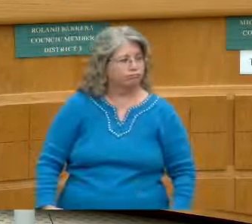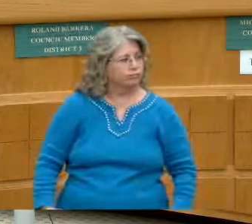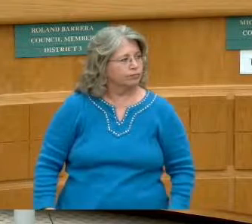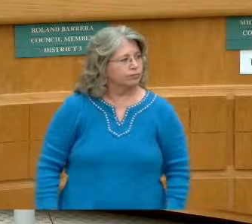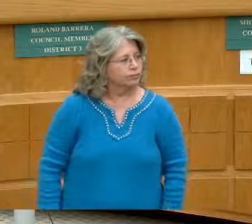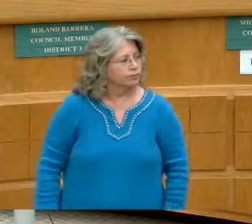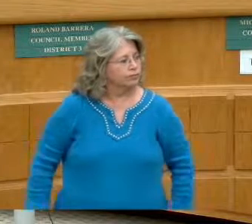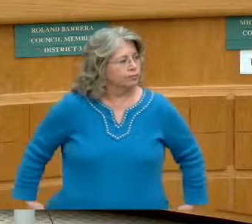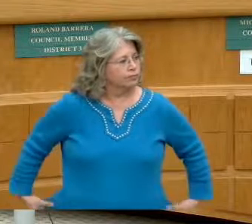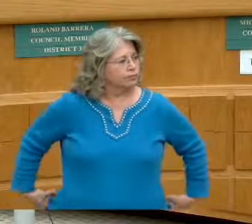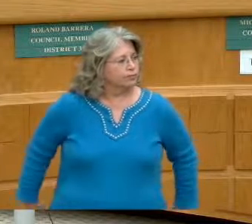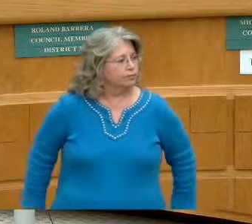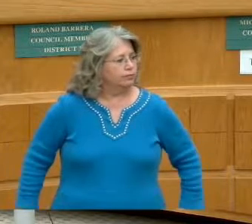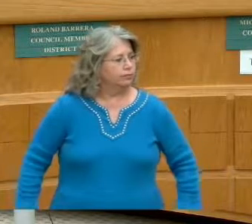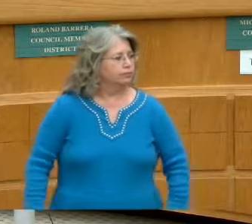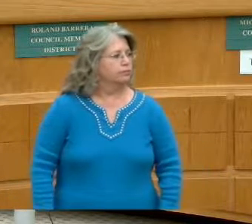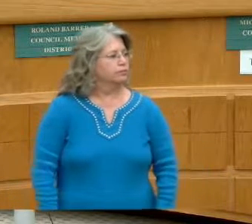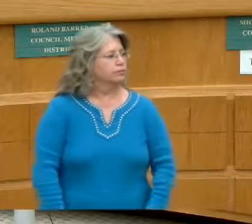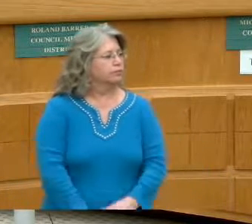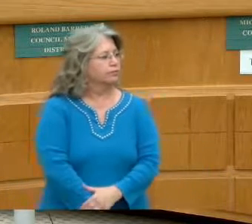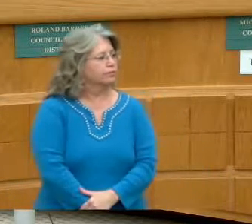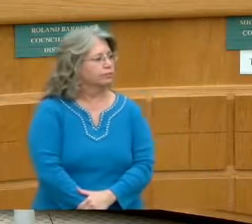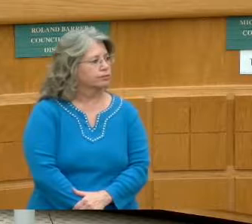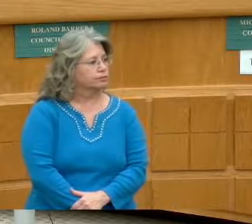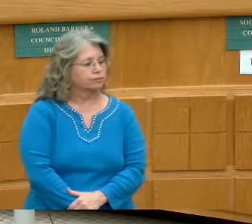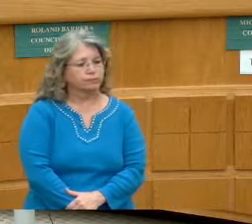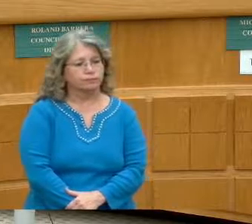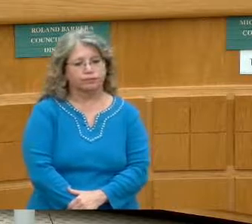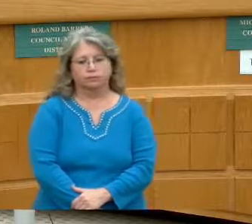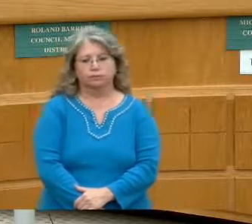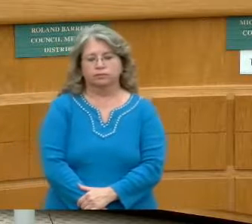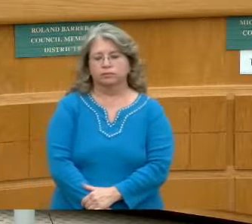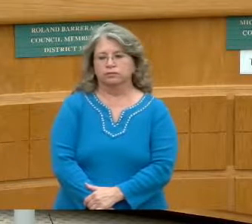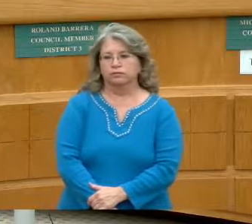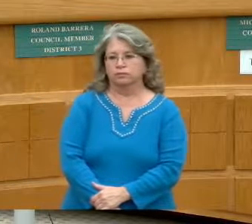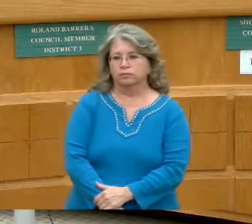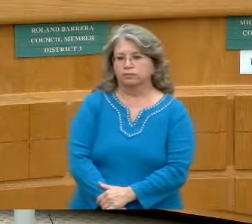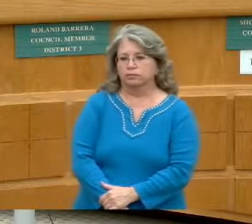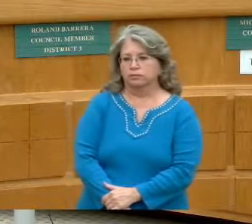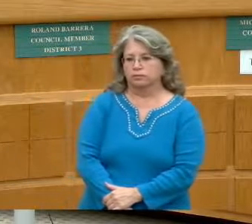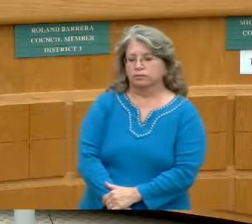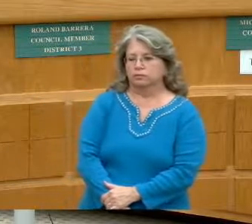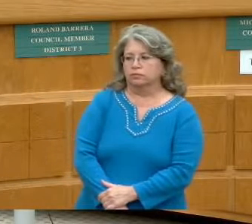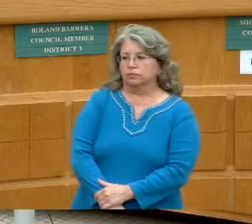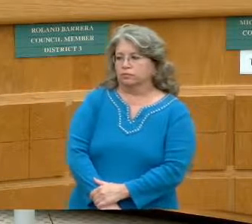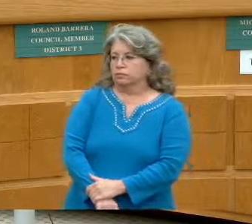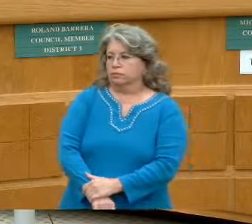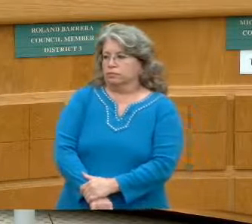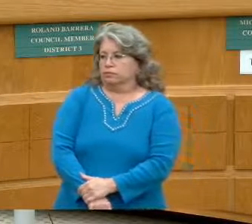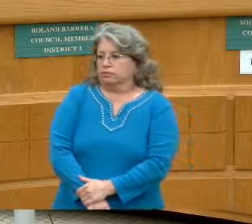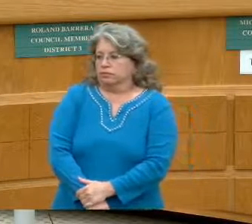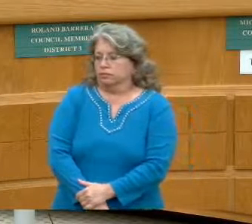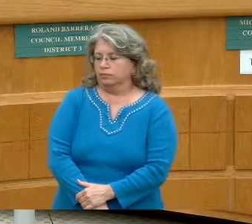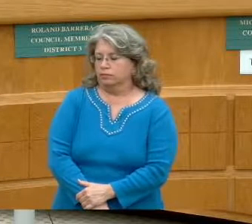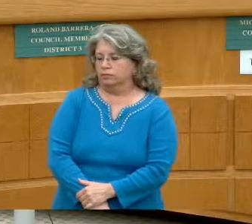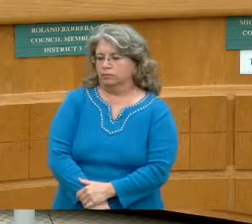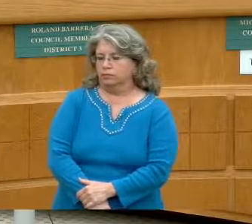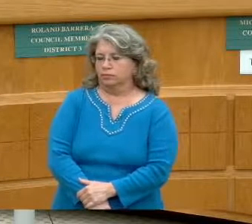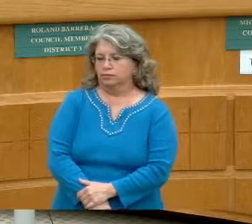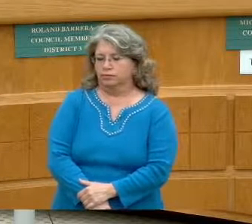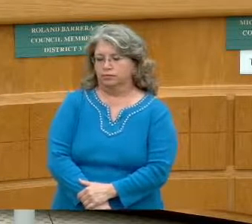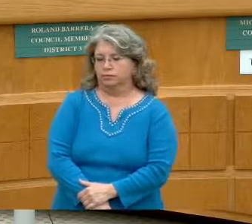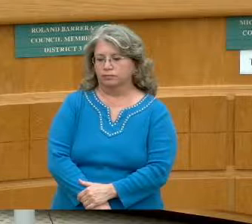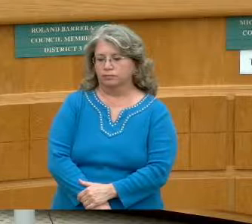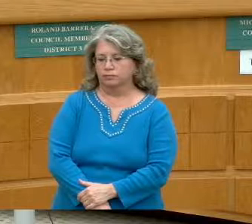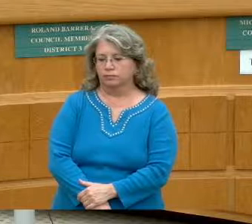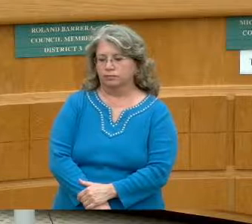en las últimas 24 horas se han reportado 2 casos nuevos confirmados por el coronavirus, haciendo un total de 268 casos.